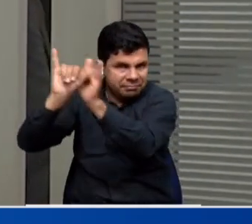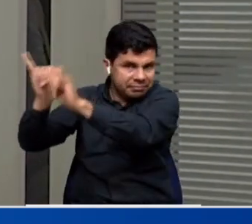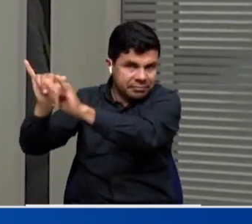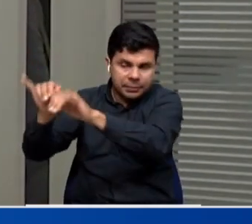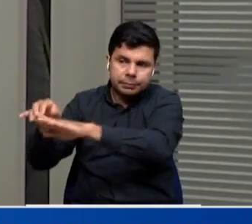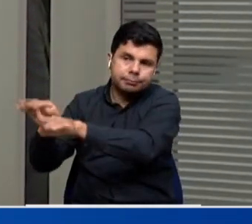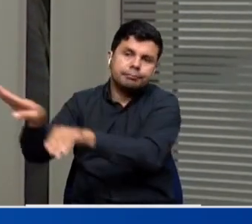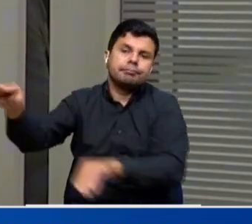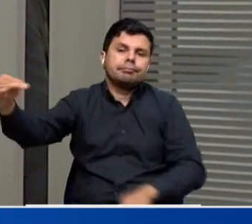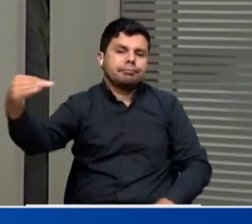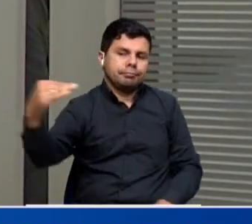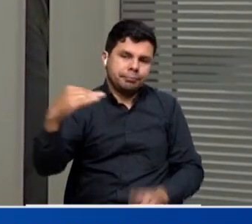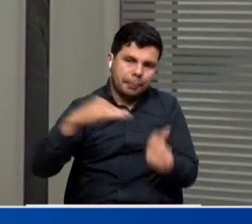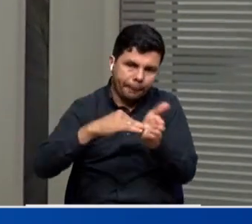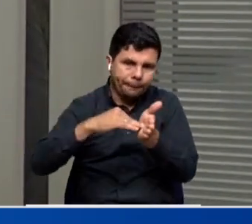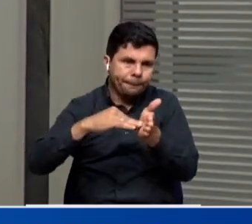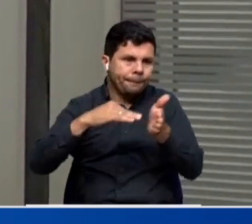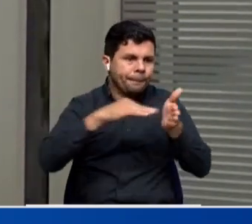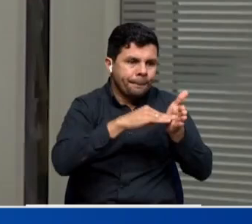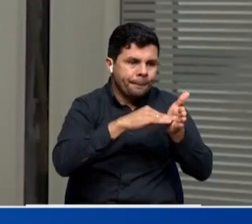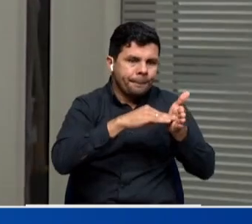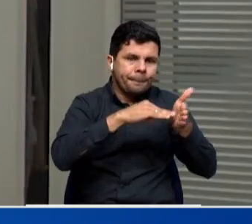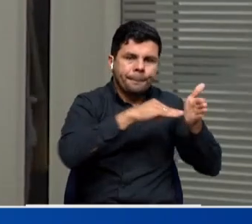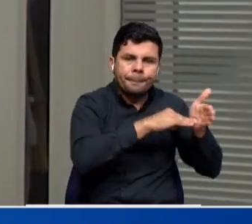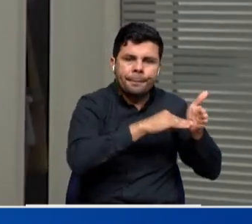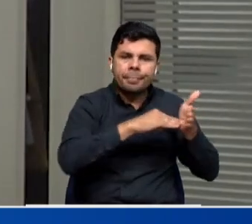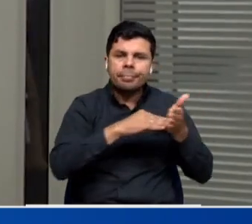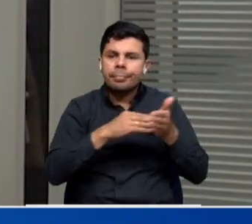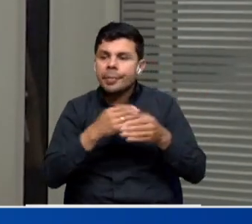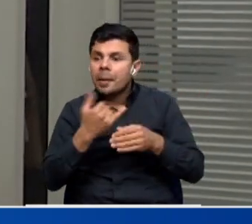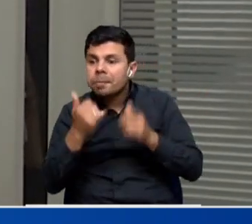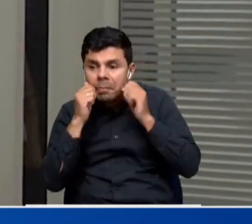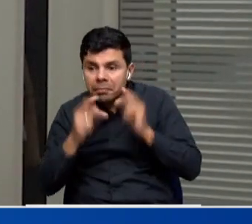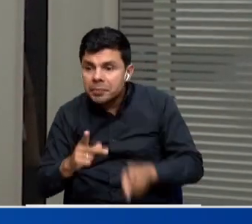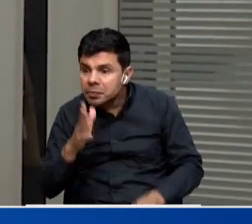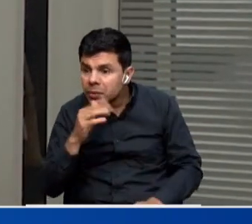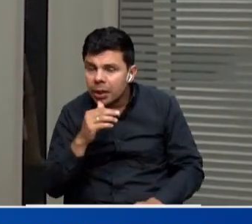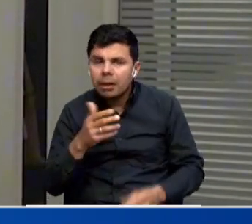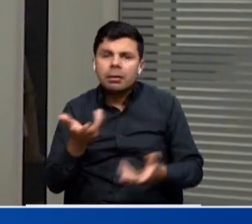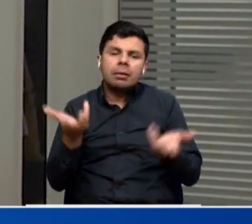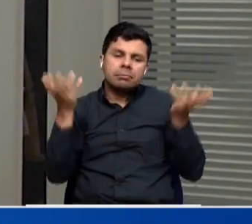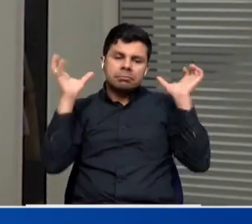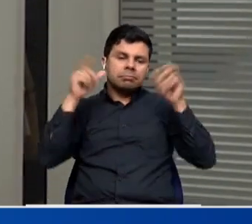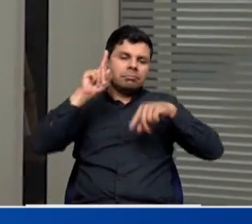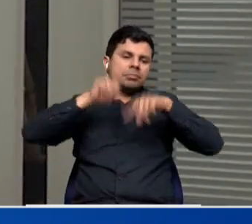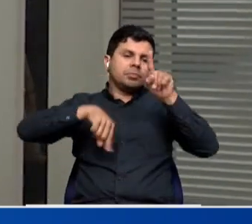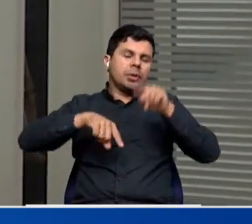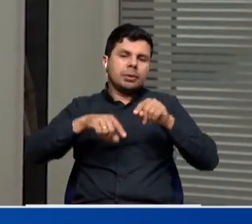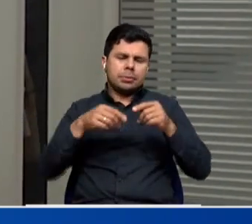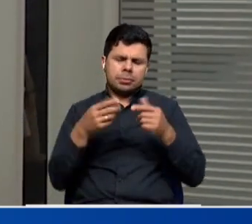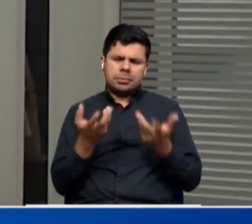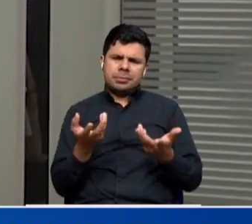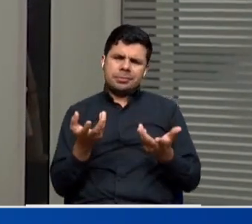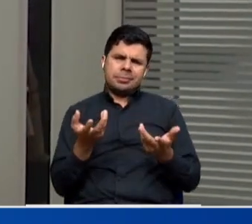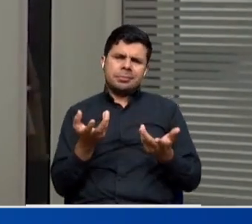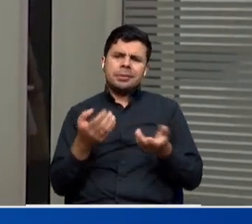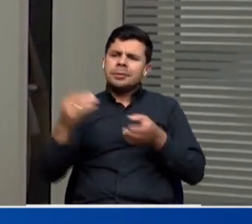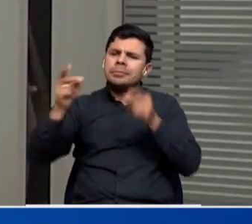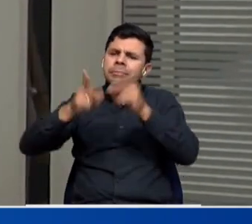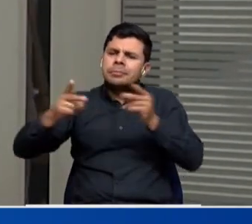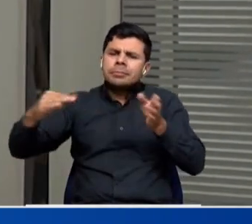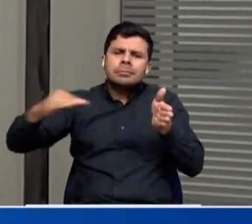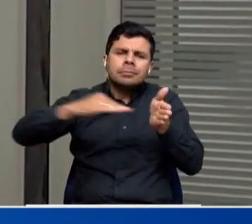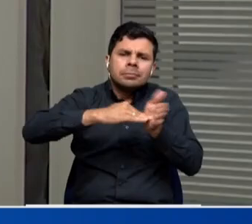no permiten en este momento el paso de ambulancias que no tengan pacientes. Esto también está llevando a que se